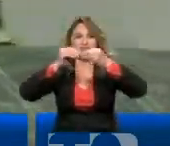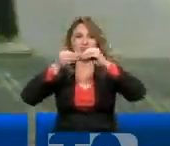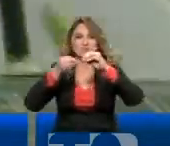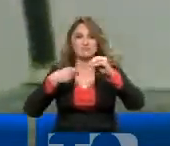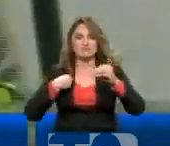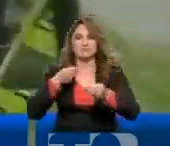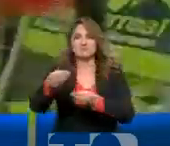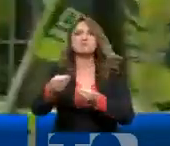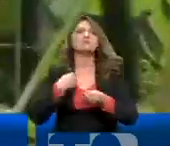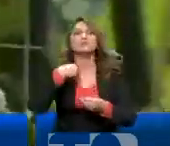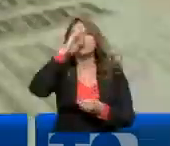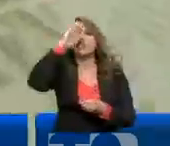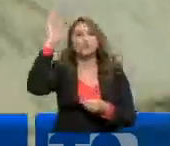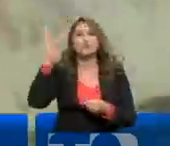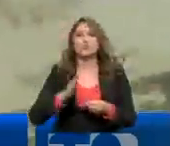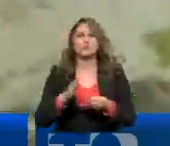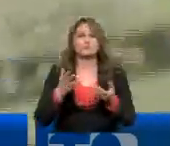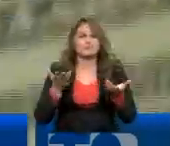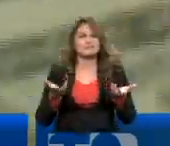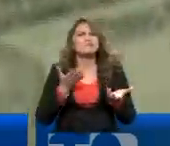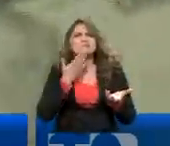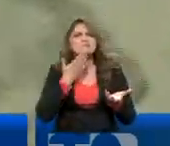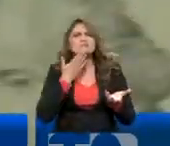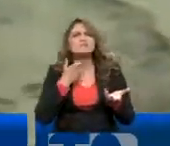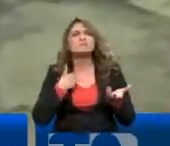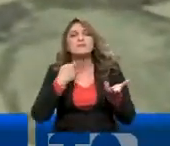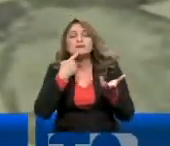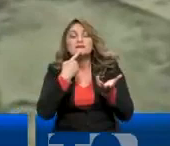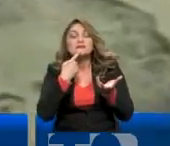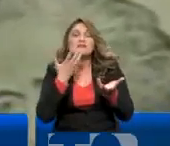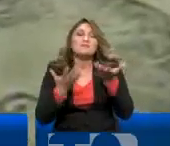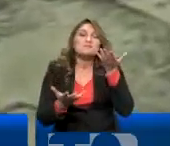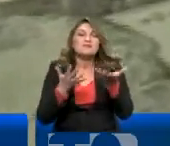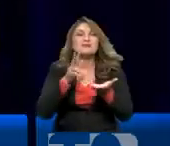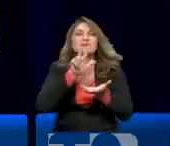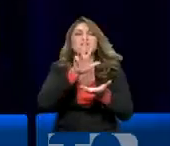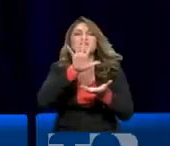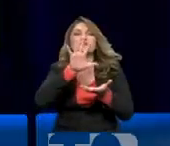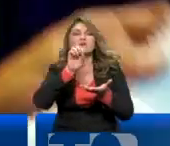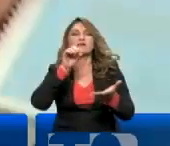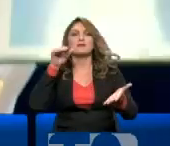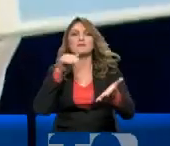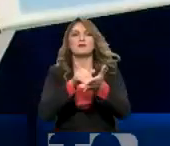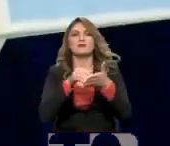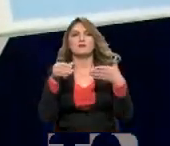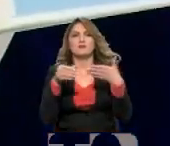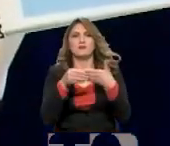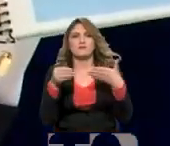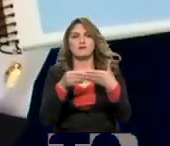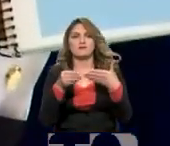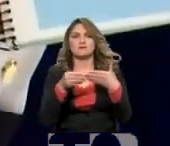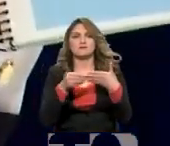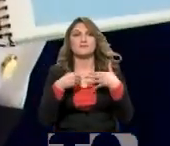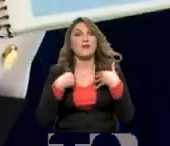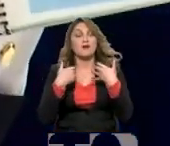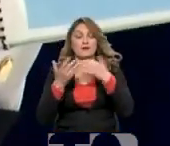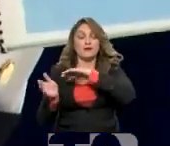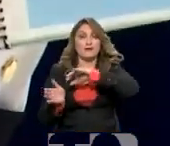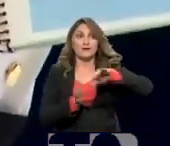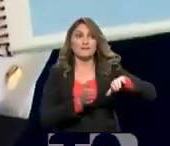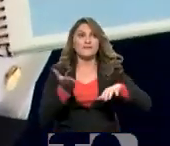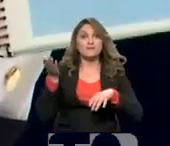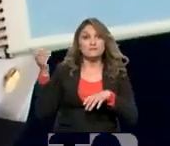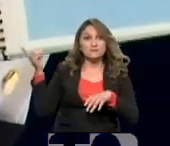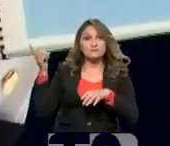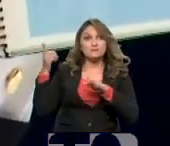investigación periodística señala que habría contribuido con no menos de $350.000. Existe una auditoría realizada desde